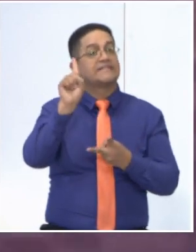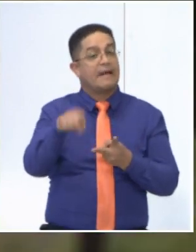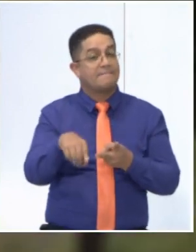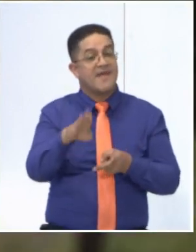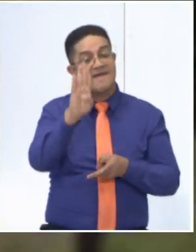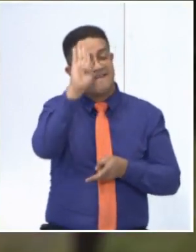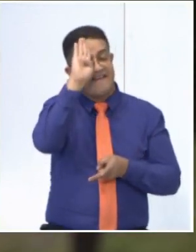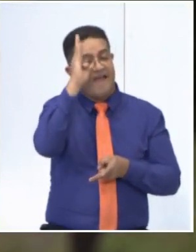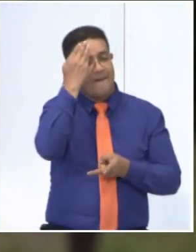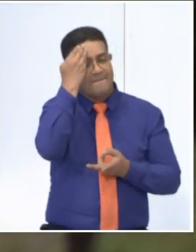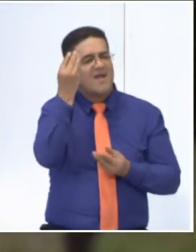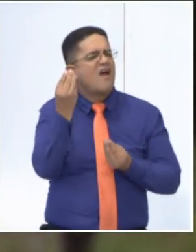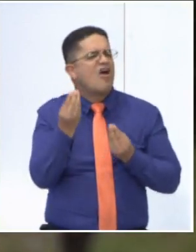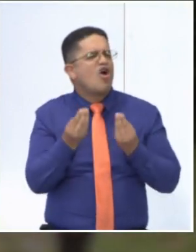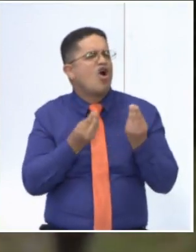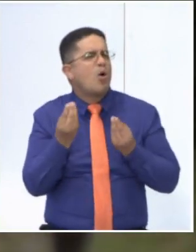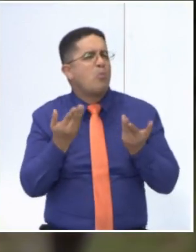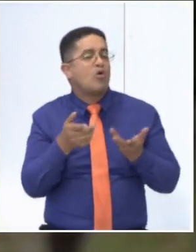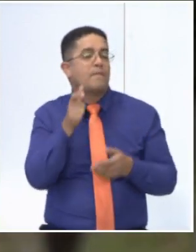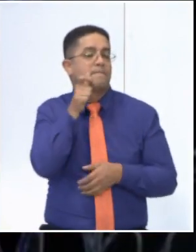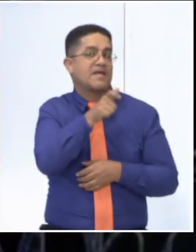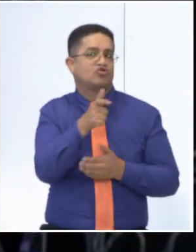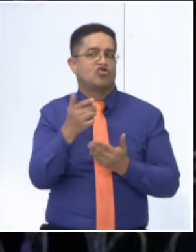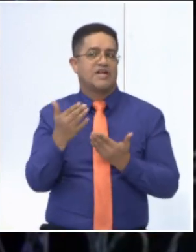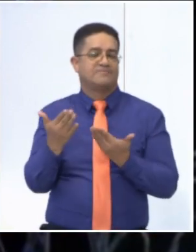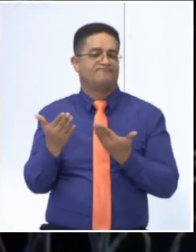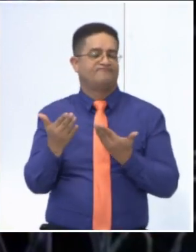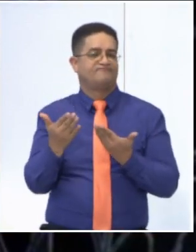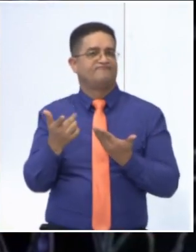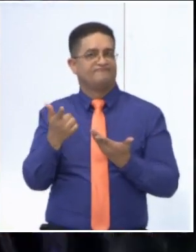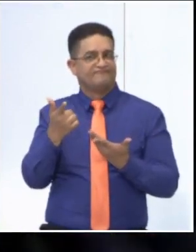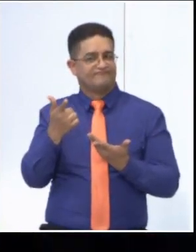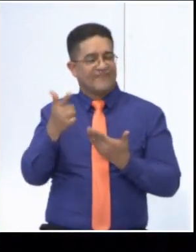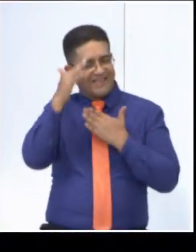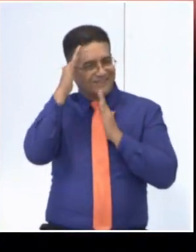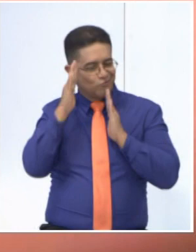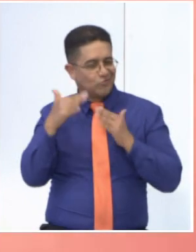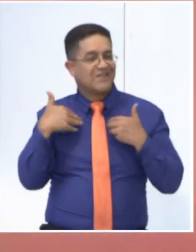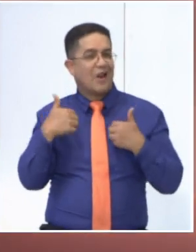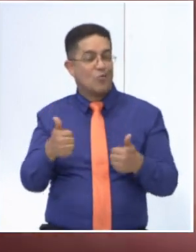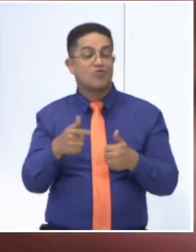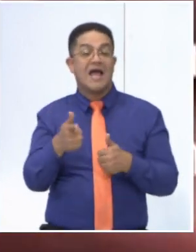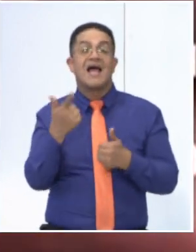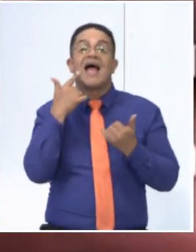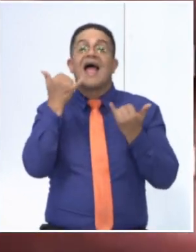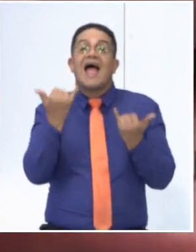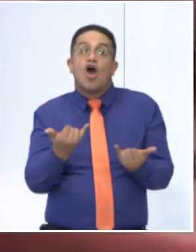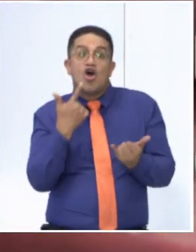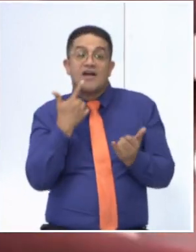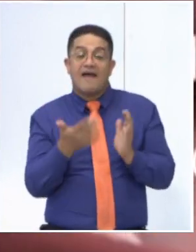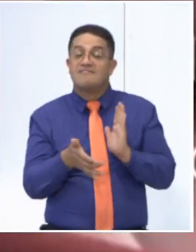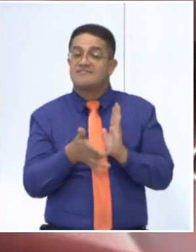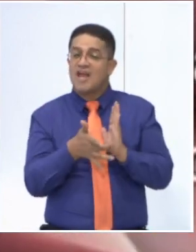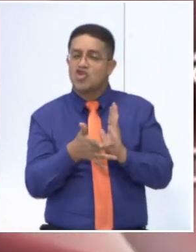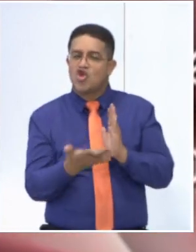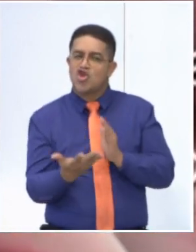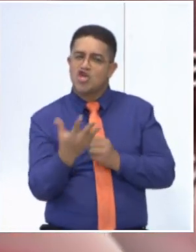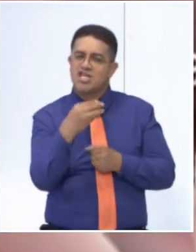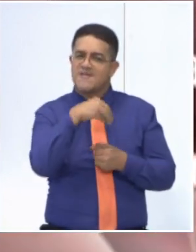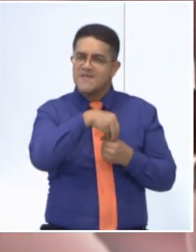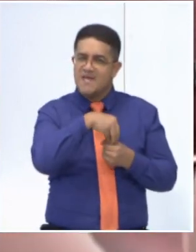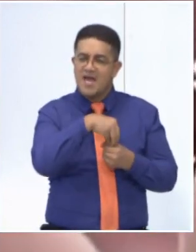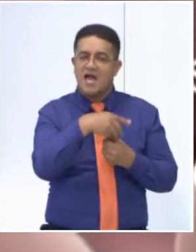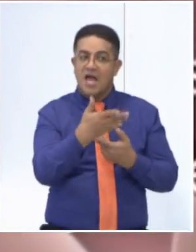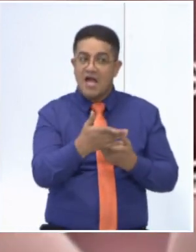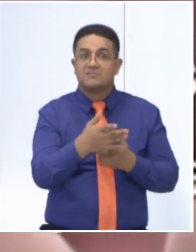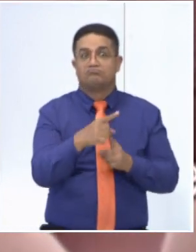las personas se relacionan con su propia salud. La incorporación de la tecnología en el manejo de la enfermedad ha generado un impacto